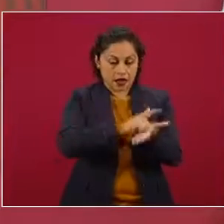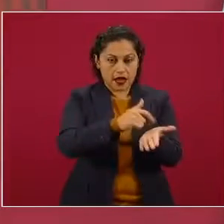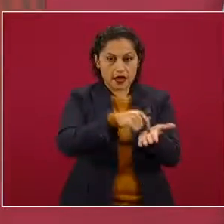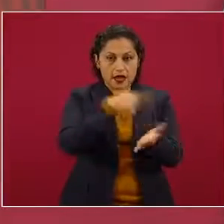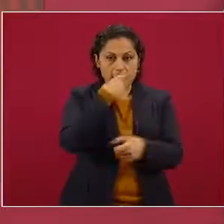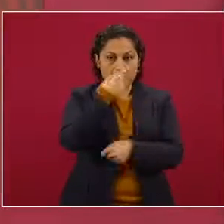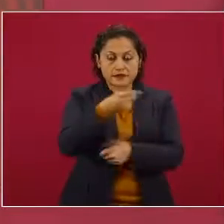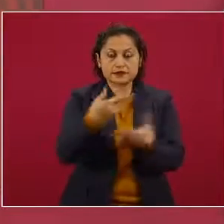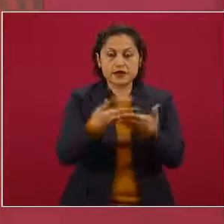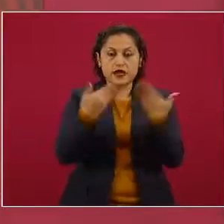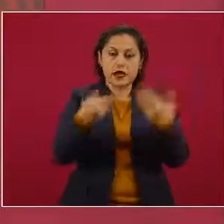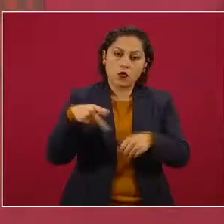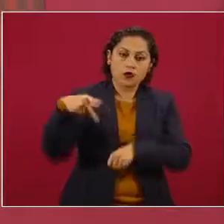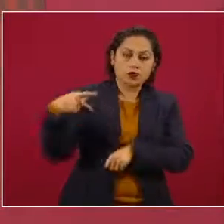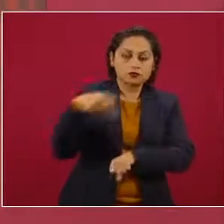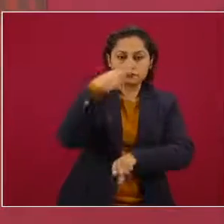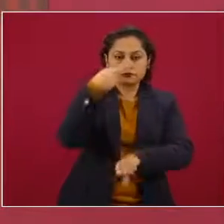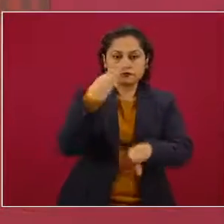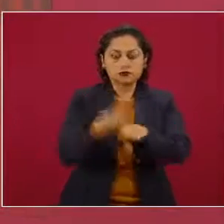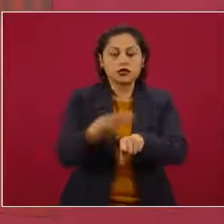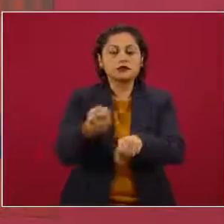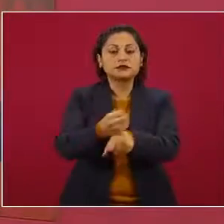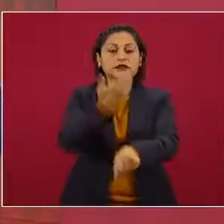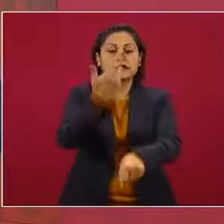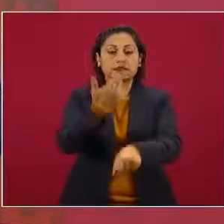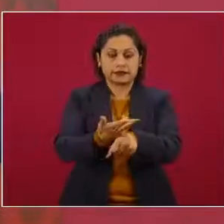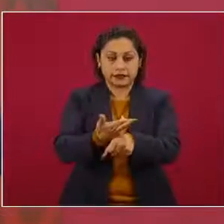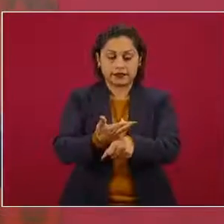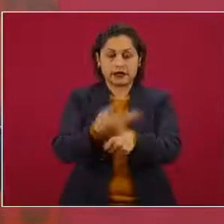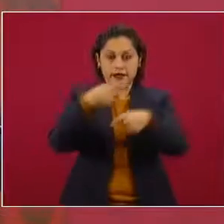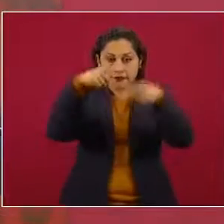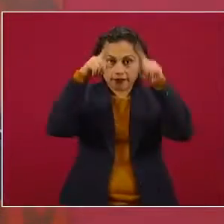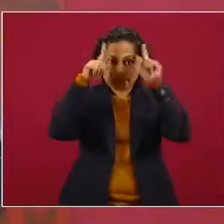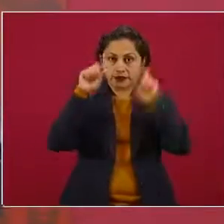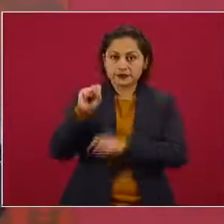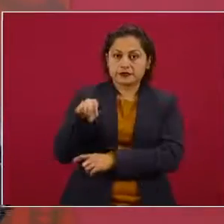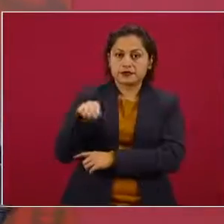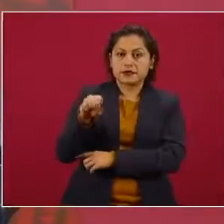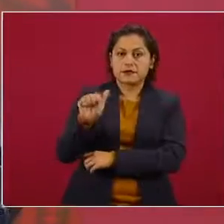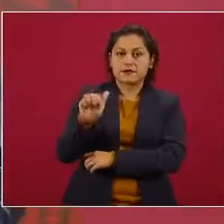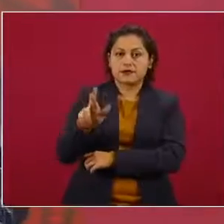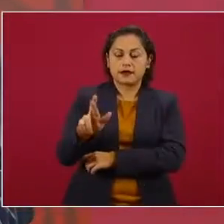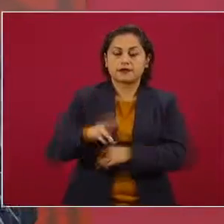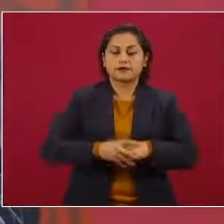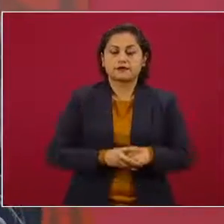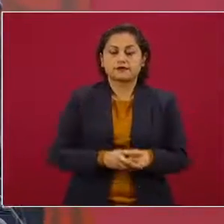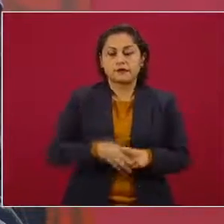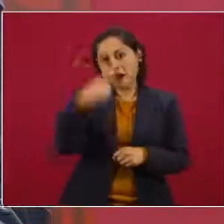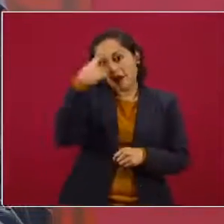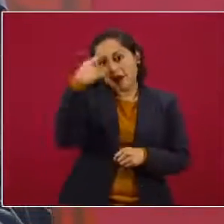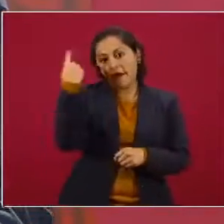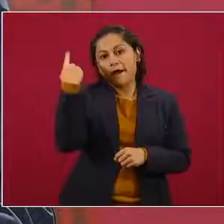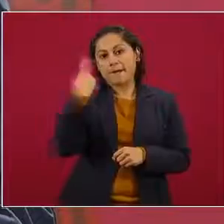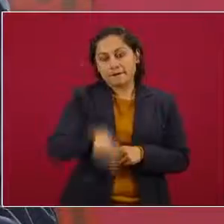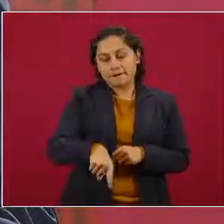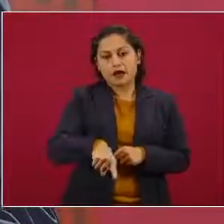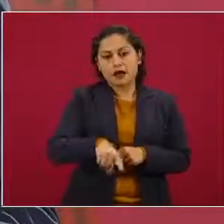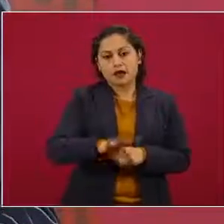a la Secretaría de Marina con el propósito de que se ponga orden.